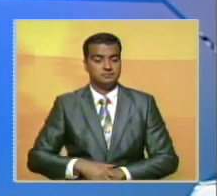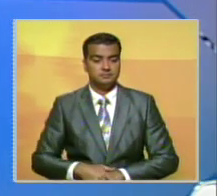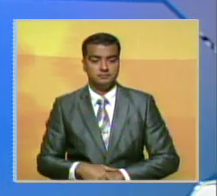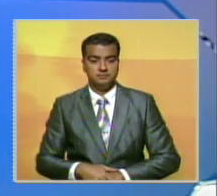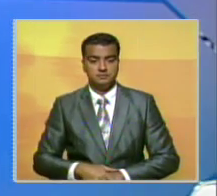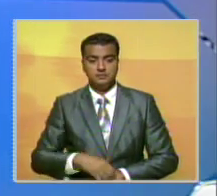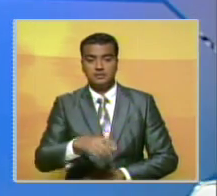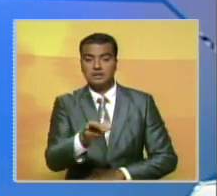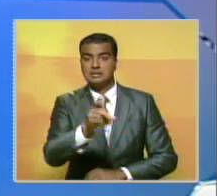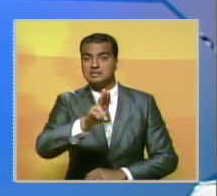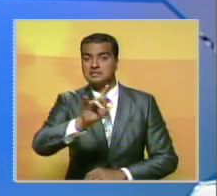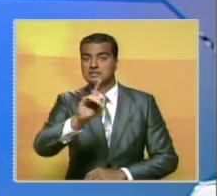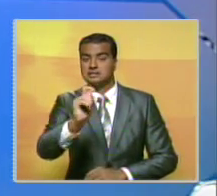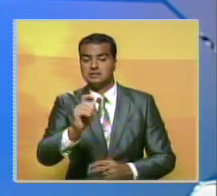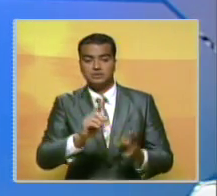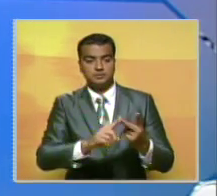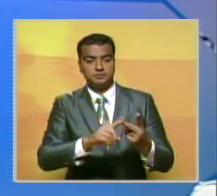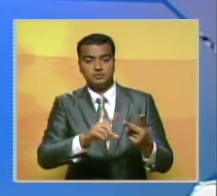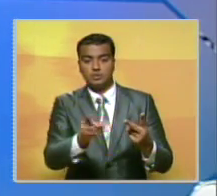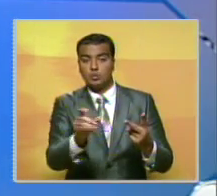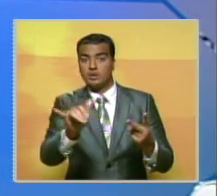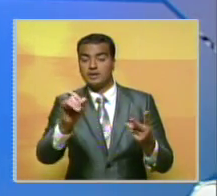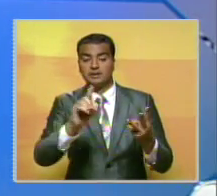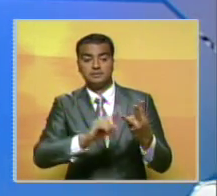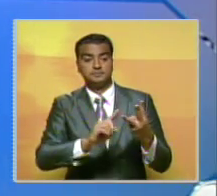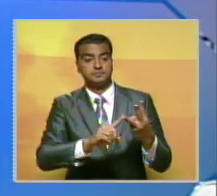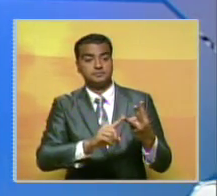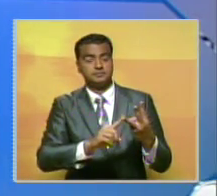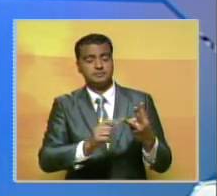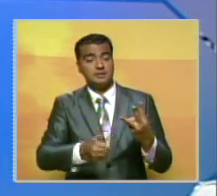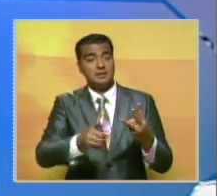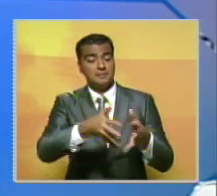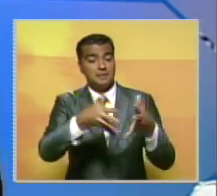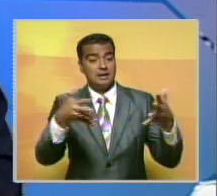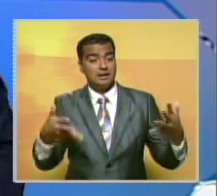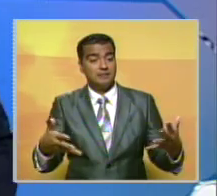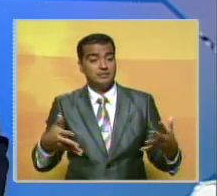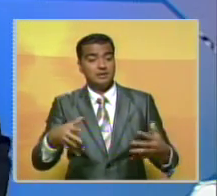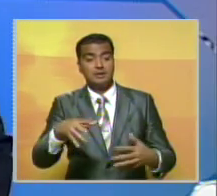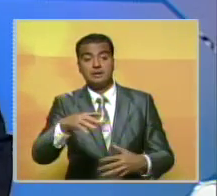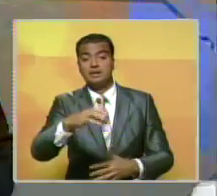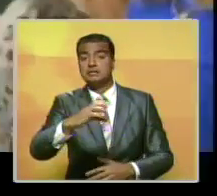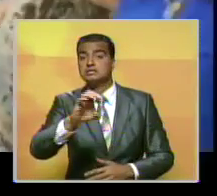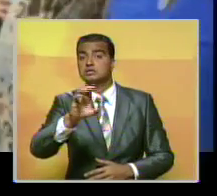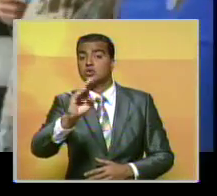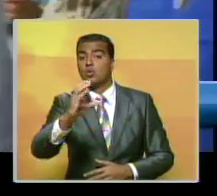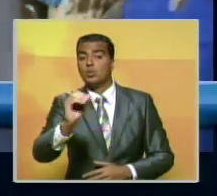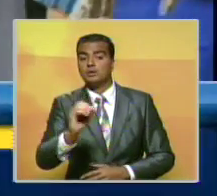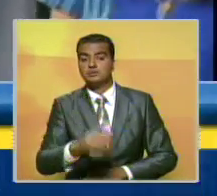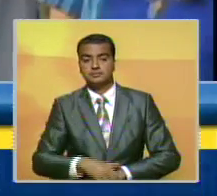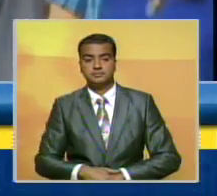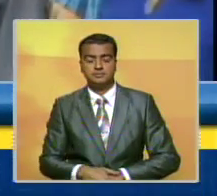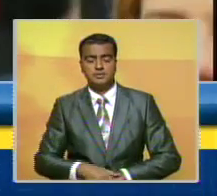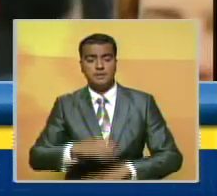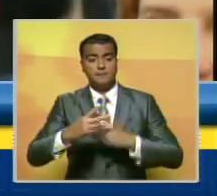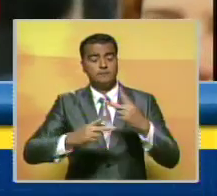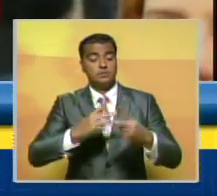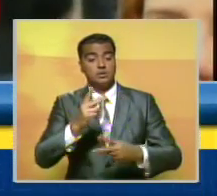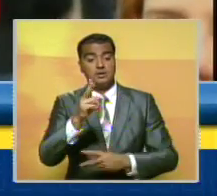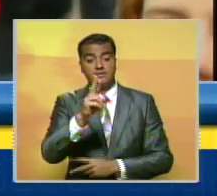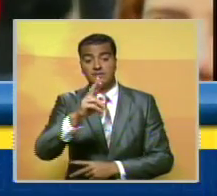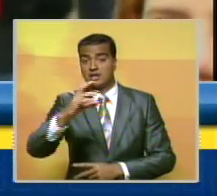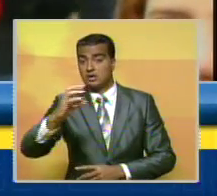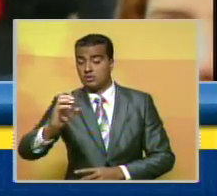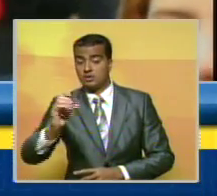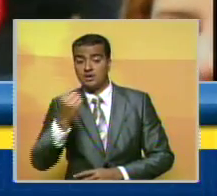política, Quito, la capital económica, Guayaquil, y la tercera más grande de la nación, Cuenca. El movimiento político del presidente Rafael